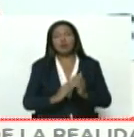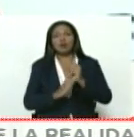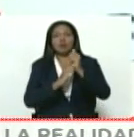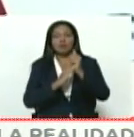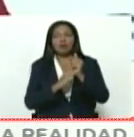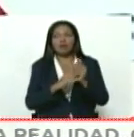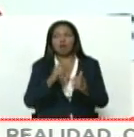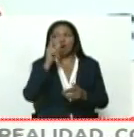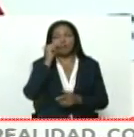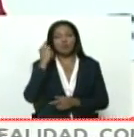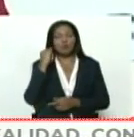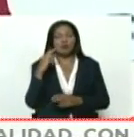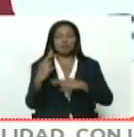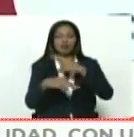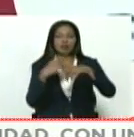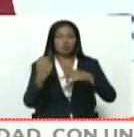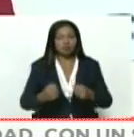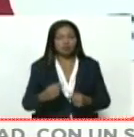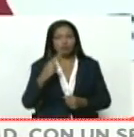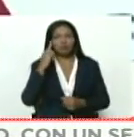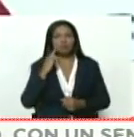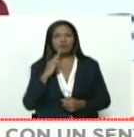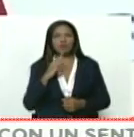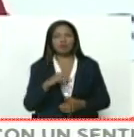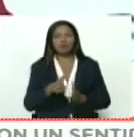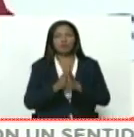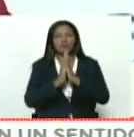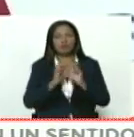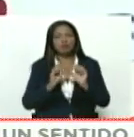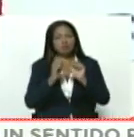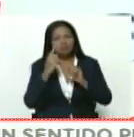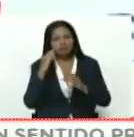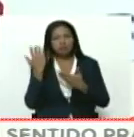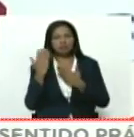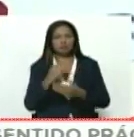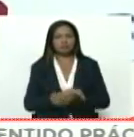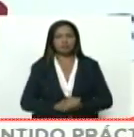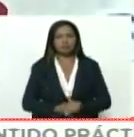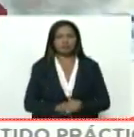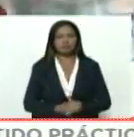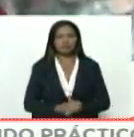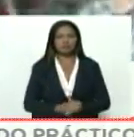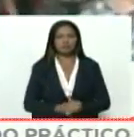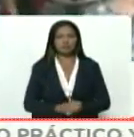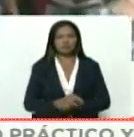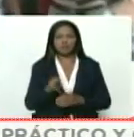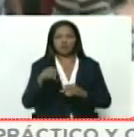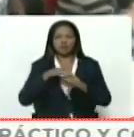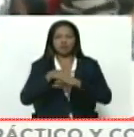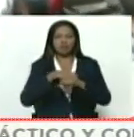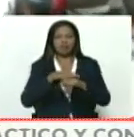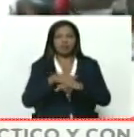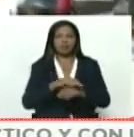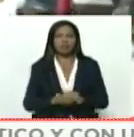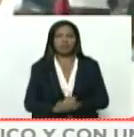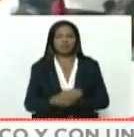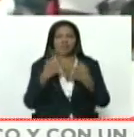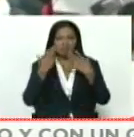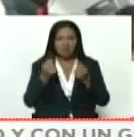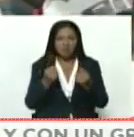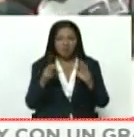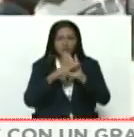y lideresas de la revolución bolivariana. Por favor, continúa. Esto. Entendido, presidente, con las instrucciones que ha